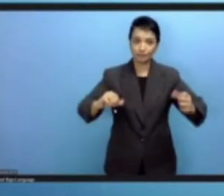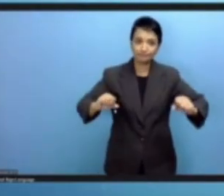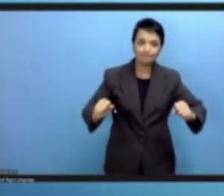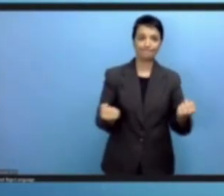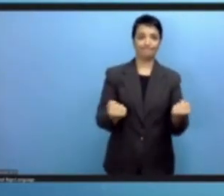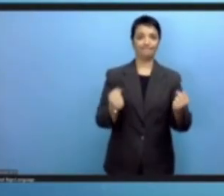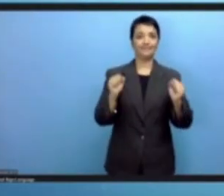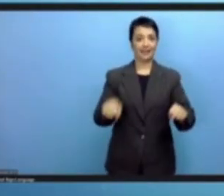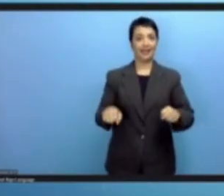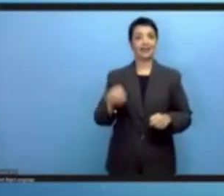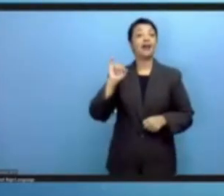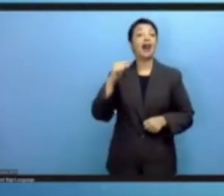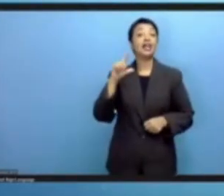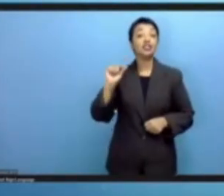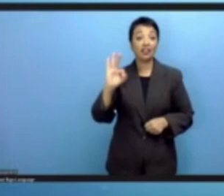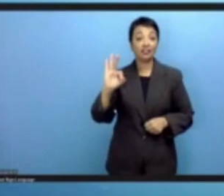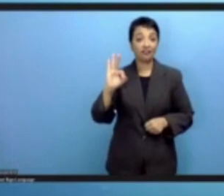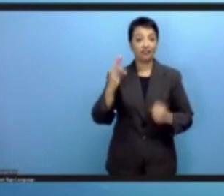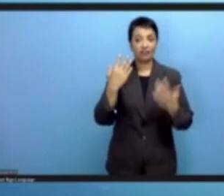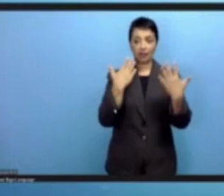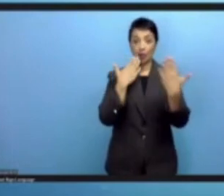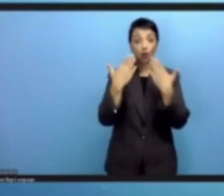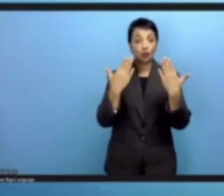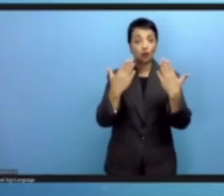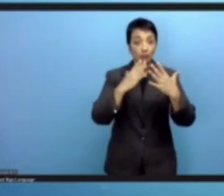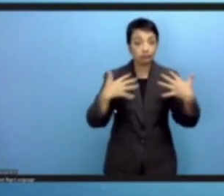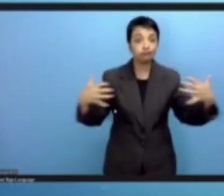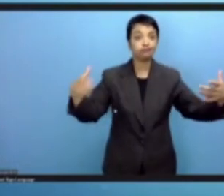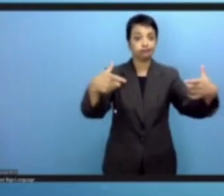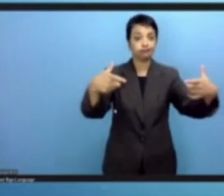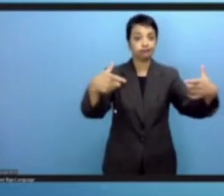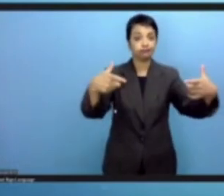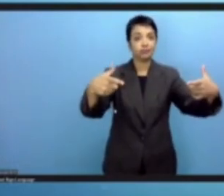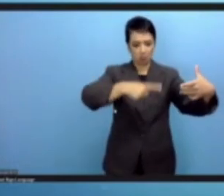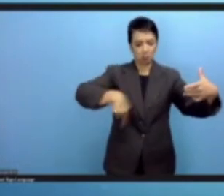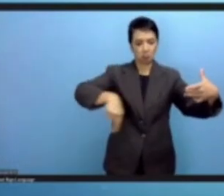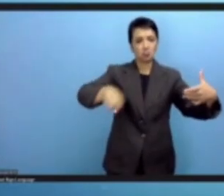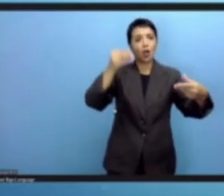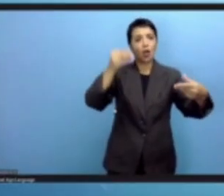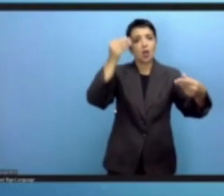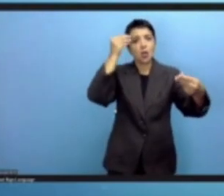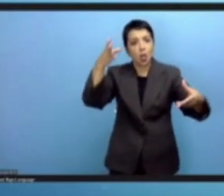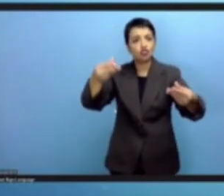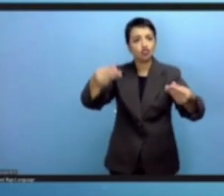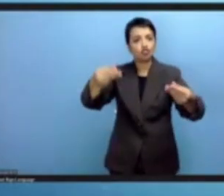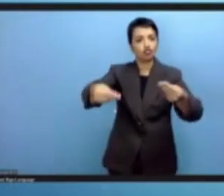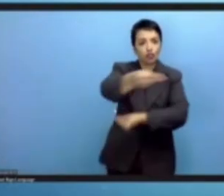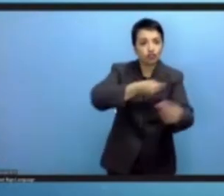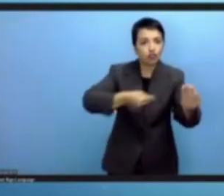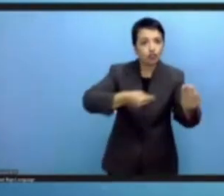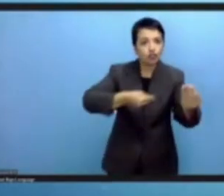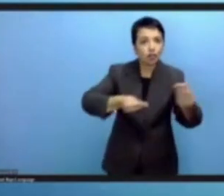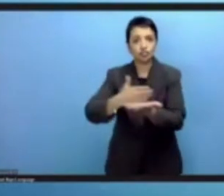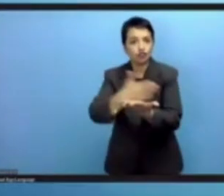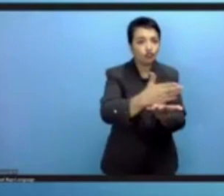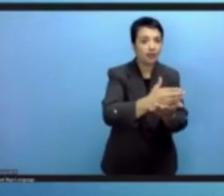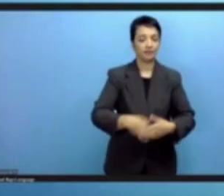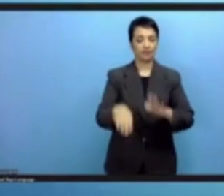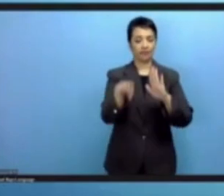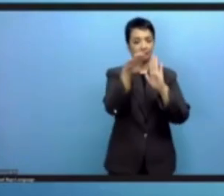cumplirán con estos objetivos y de que este foro esta comunidad apoyarán el intercambio de